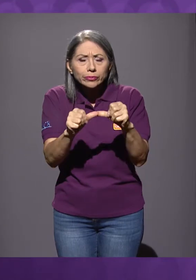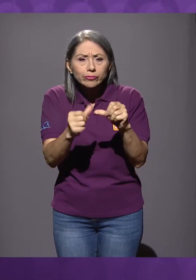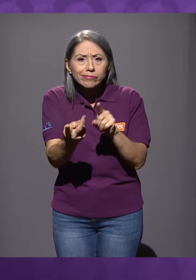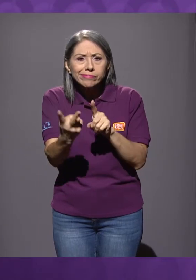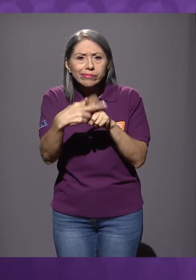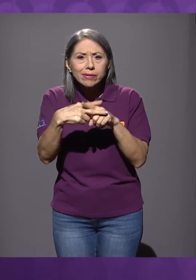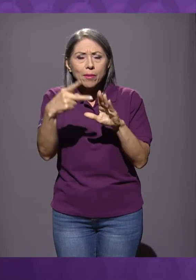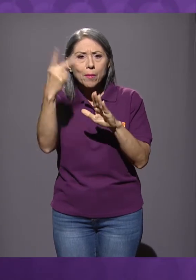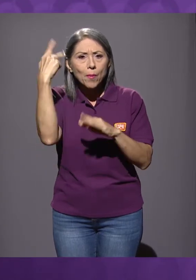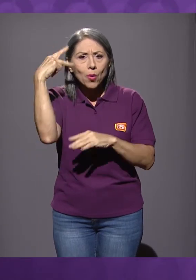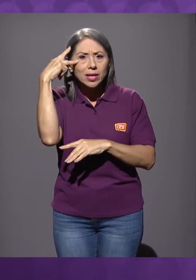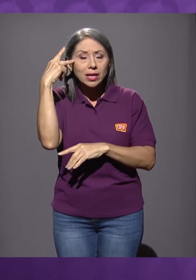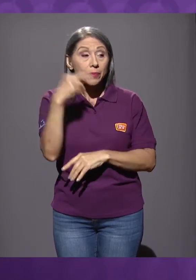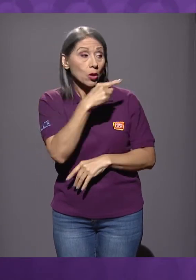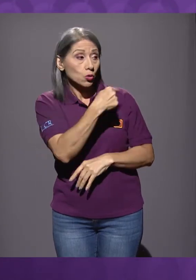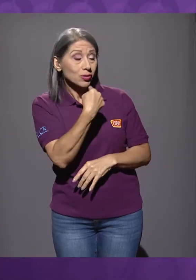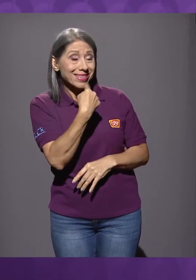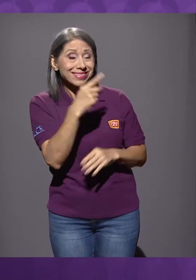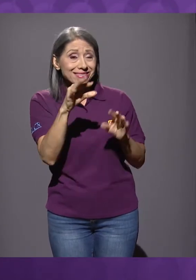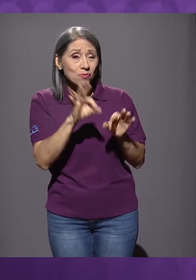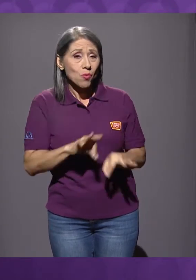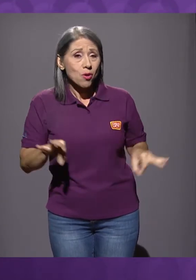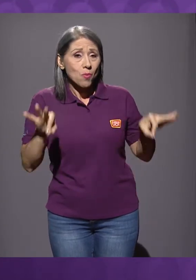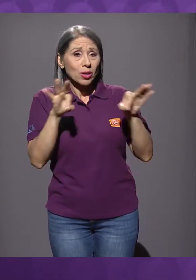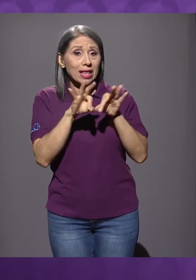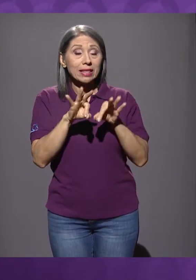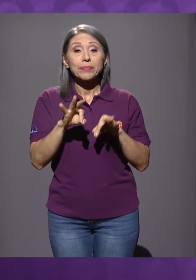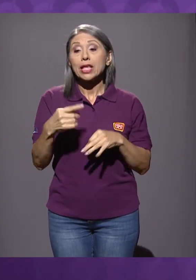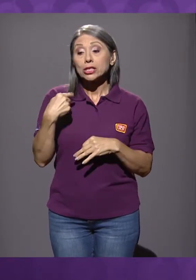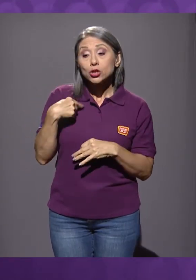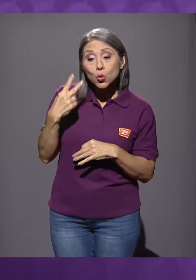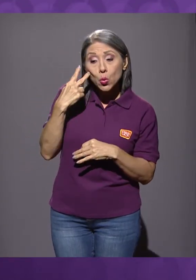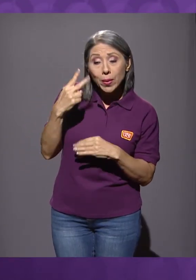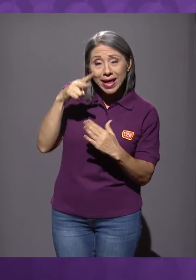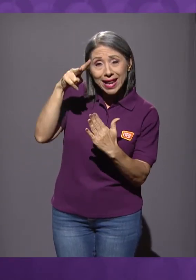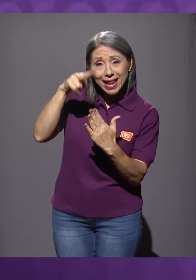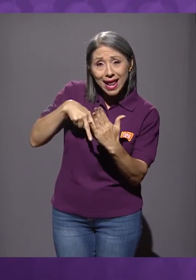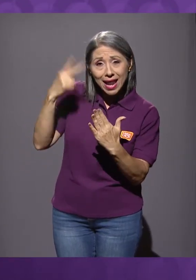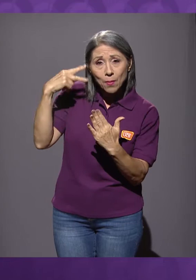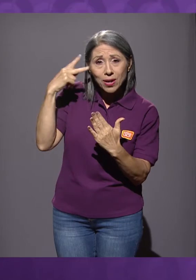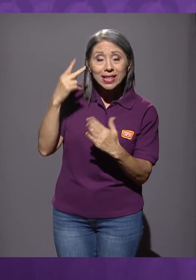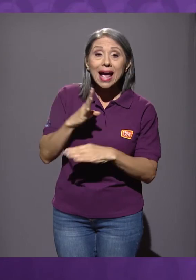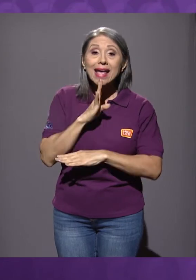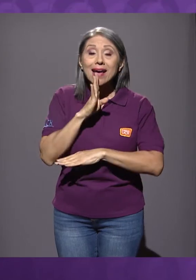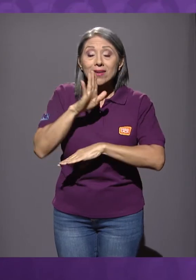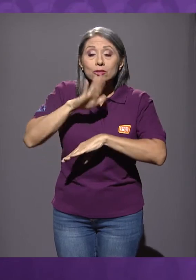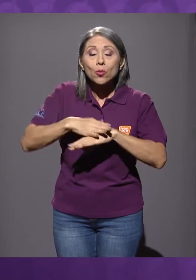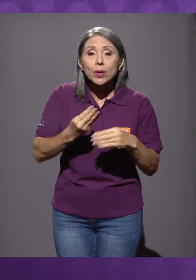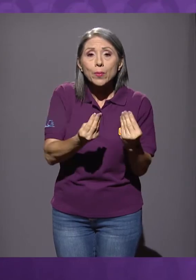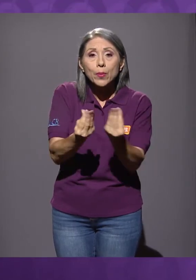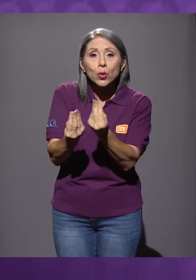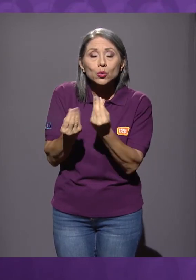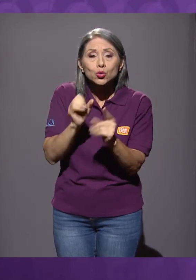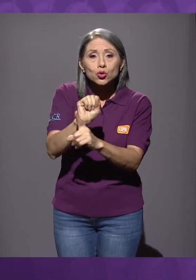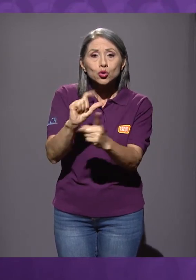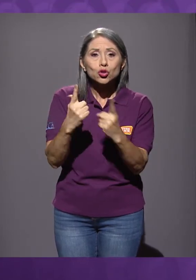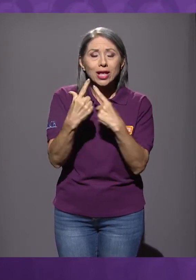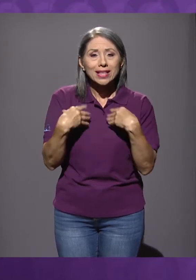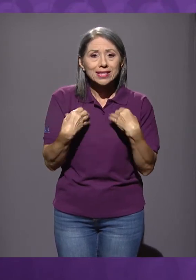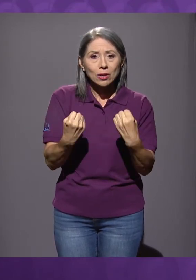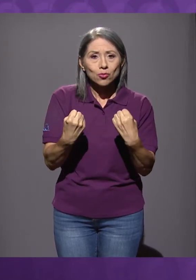diciendo es primordial, porque si uno lee la política, por ejemplo, la política habla de la producción social de la salud y habla incluso